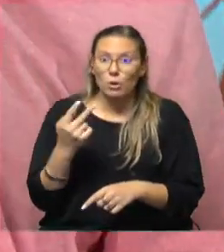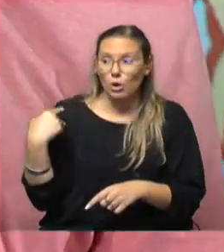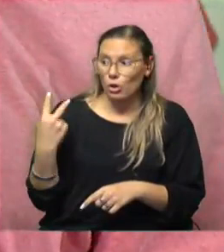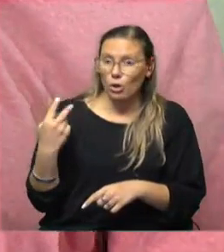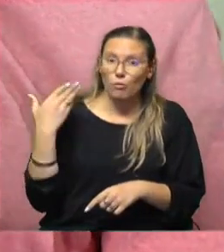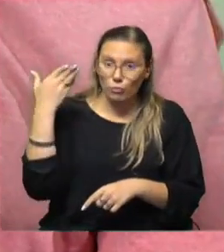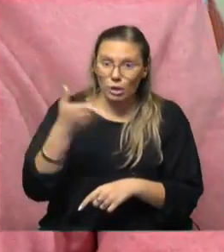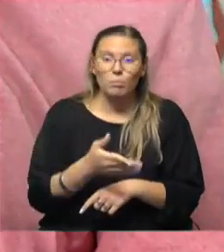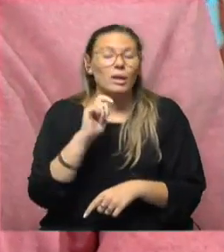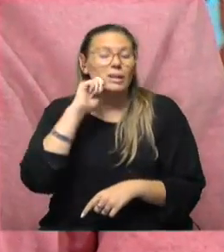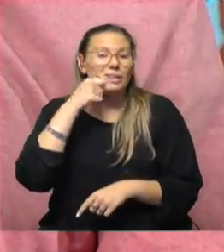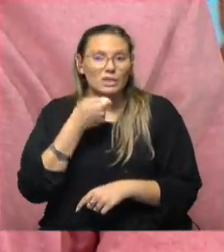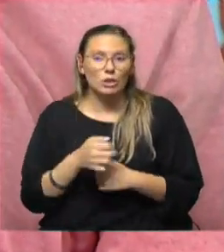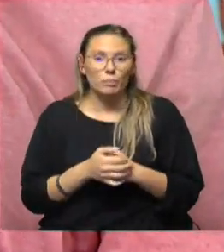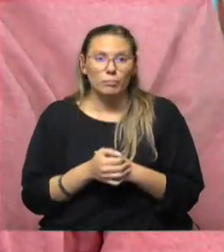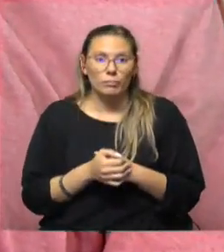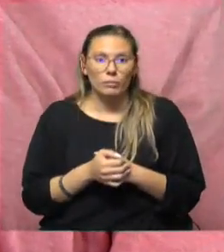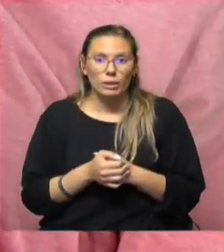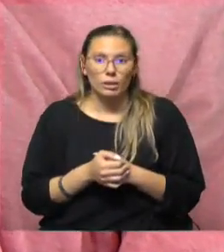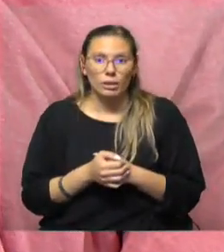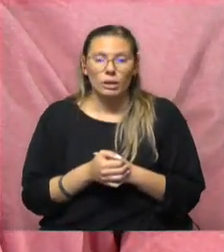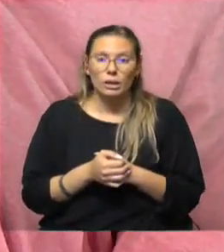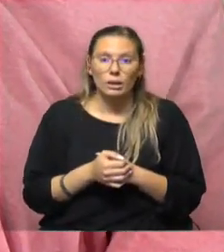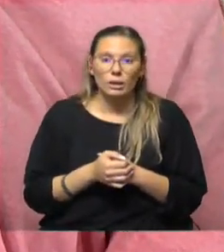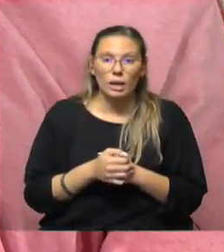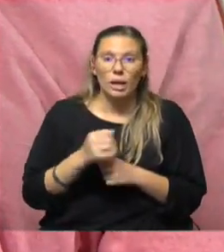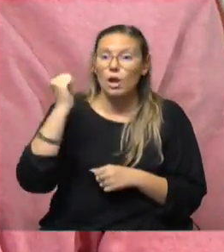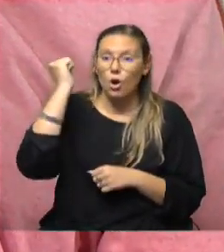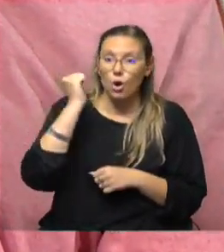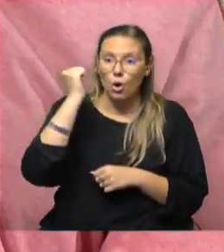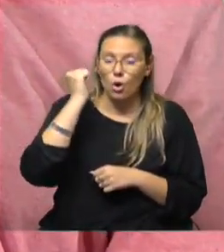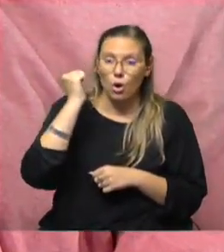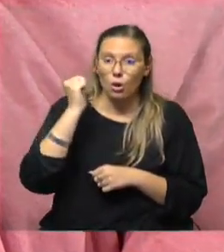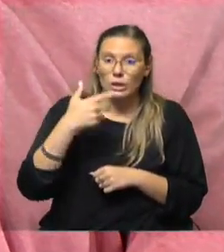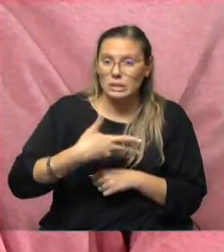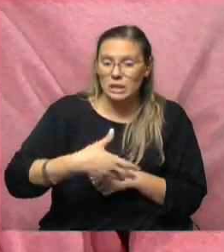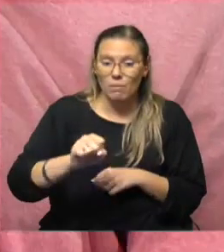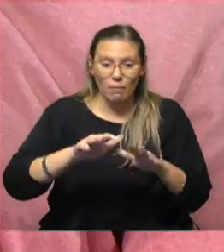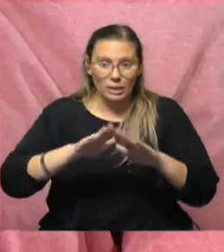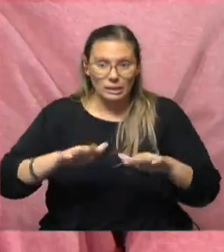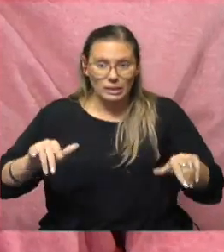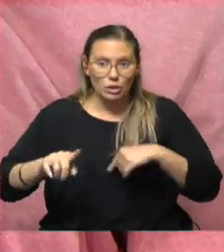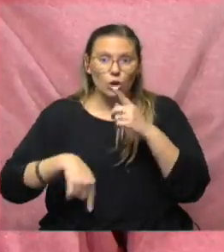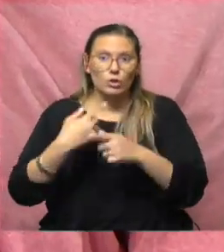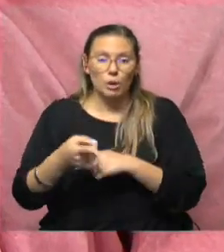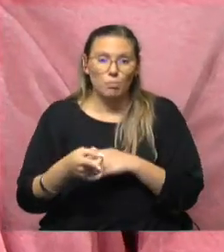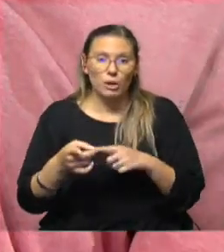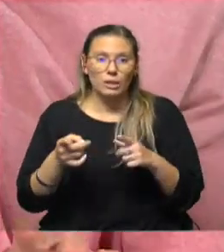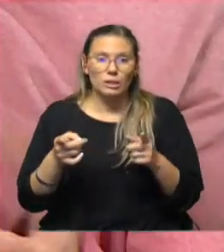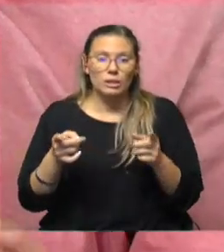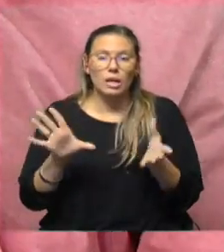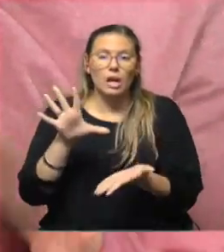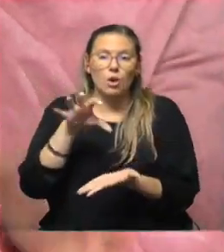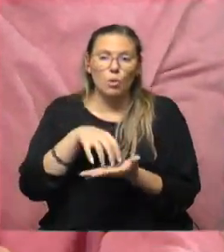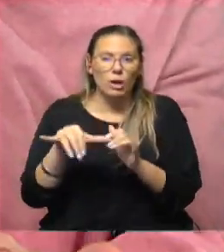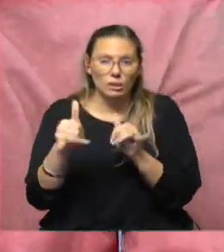jardín de infantes. Que es alucinante. Y el micro, se dice así, tal, el micro que llevaba a todos los chicos después de la colonia de verano a sus casas,